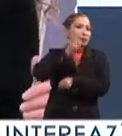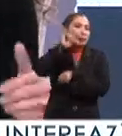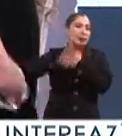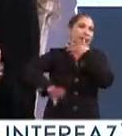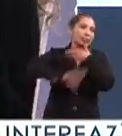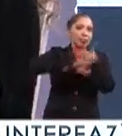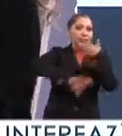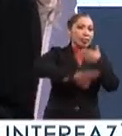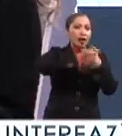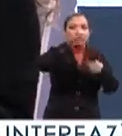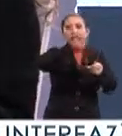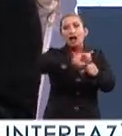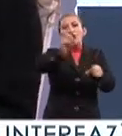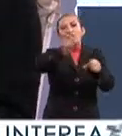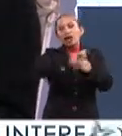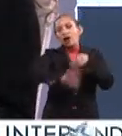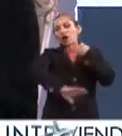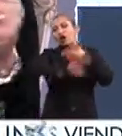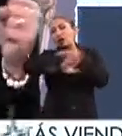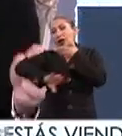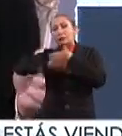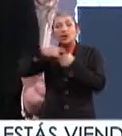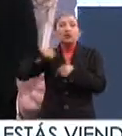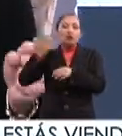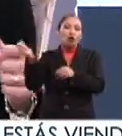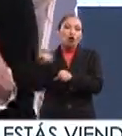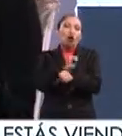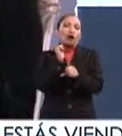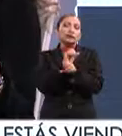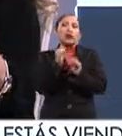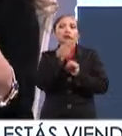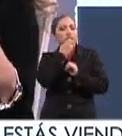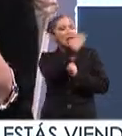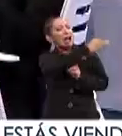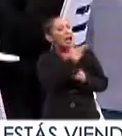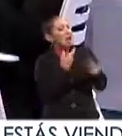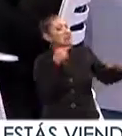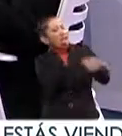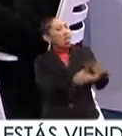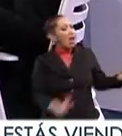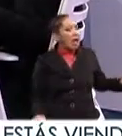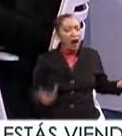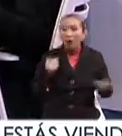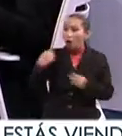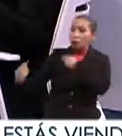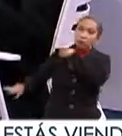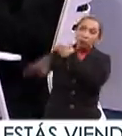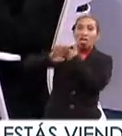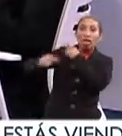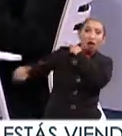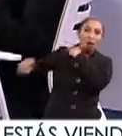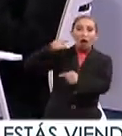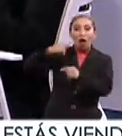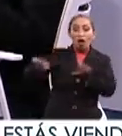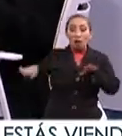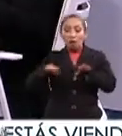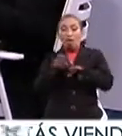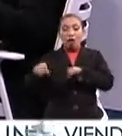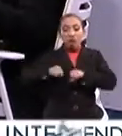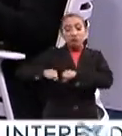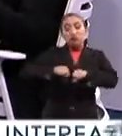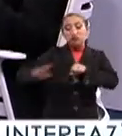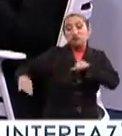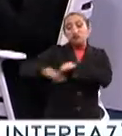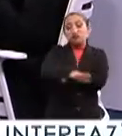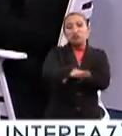O sea, vivimos un día a día de violencia, ¿no? Desde que vas en el coche, que le gritas a la persona de al lado, o te gritan, o el carrito es súper, o que se te